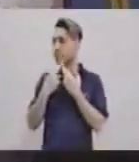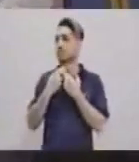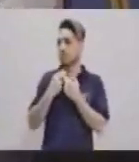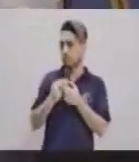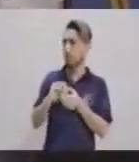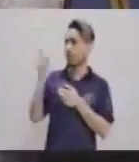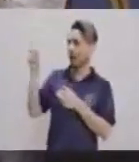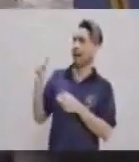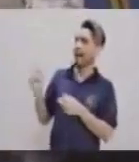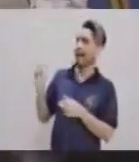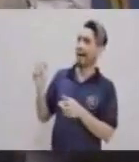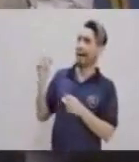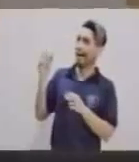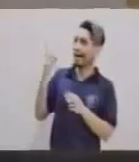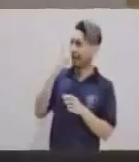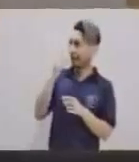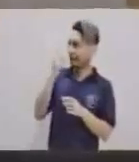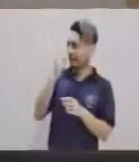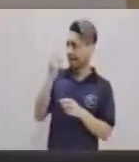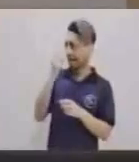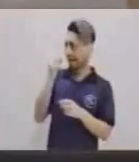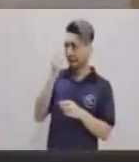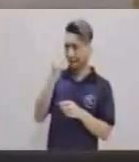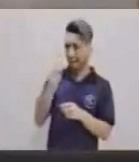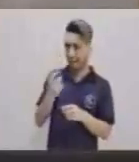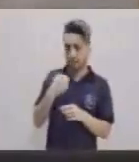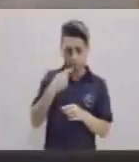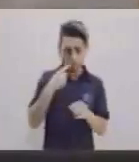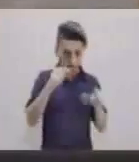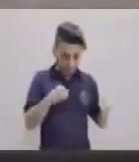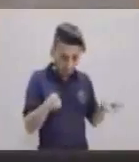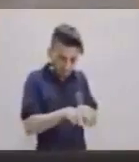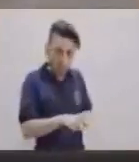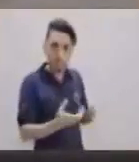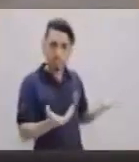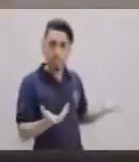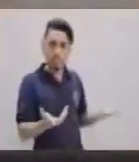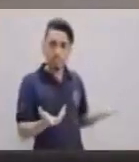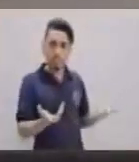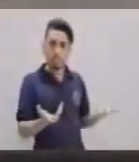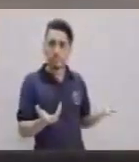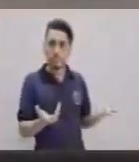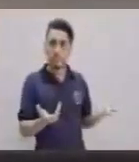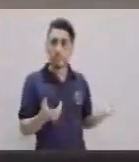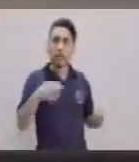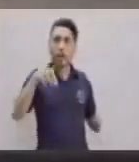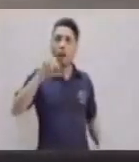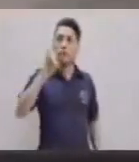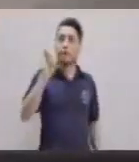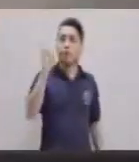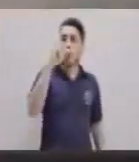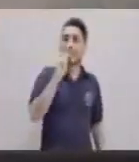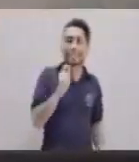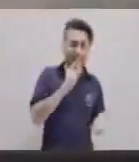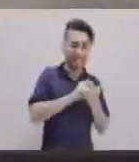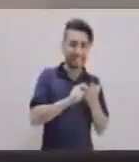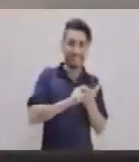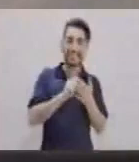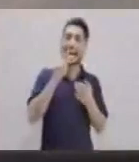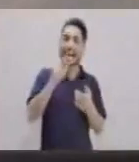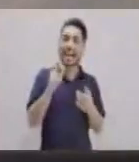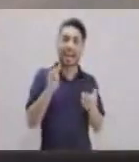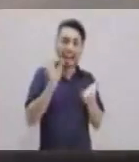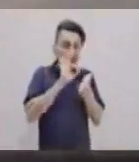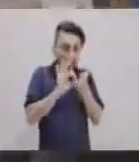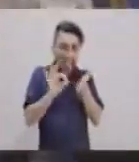Vos sí que me haces gracia. No habíamos quedado de juntarnos aquí, pues. Entonces, si te das cuenta, el lenguaje de él